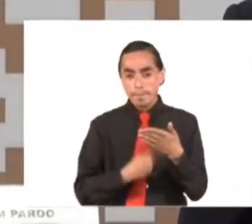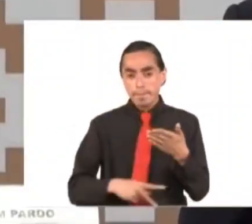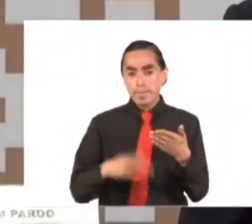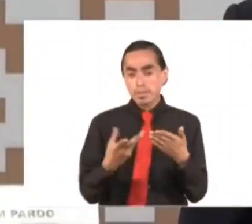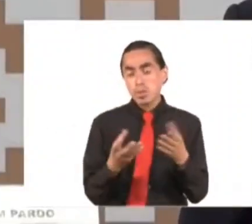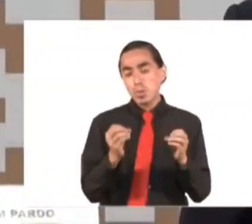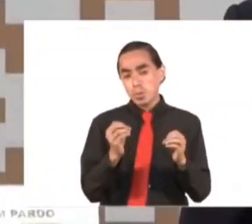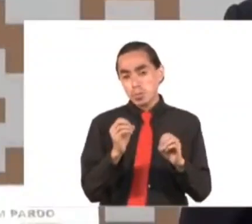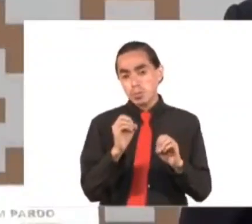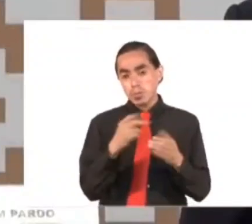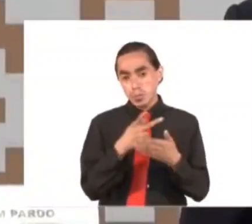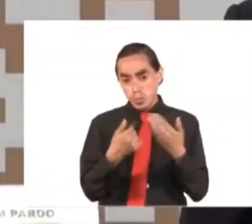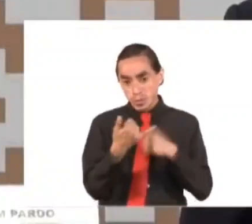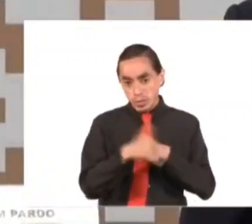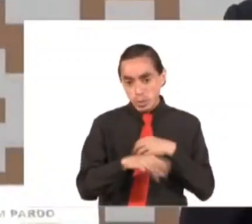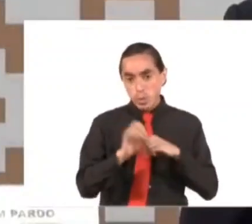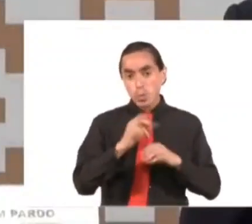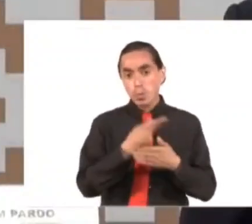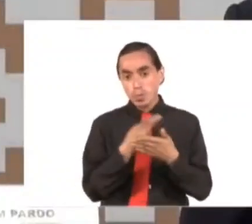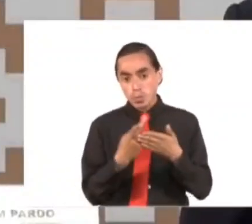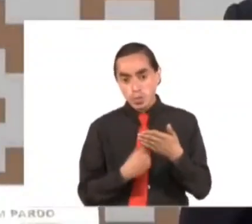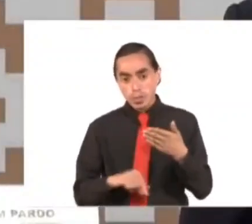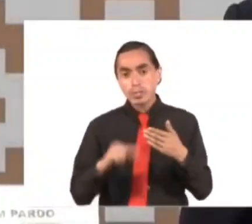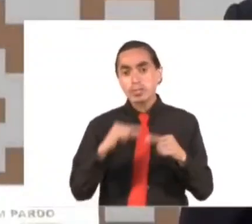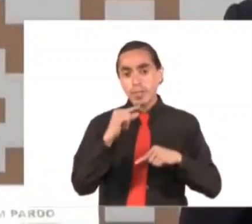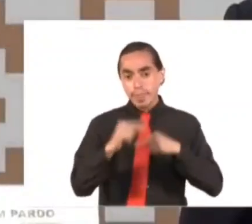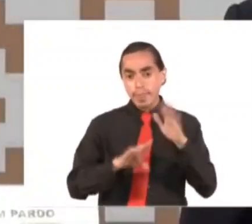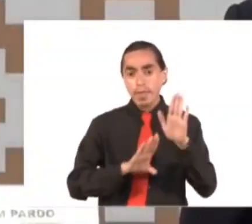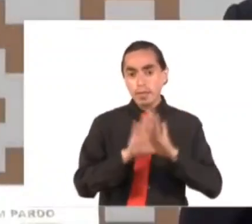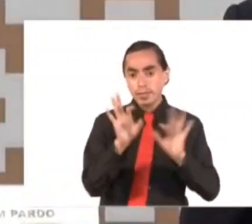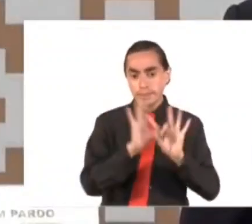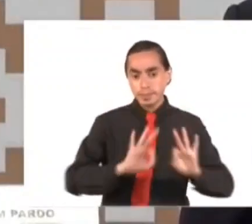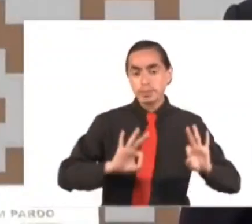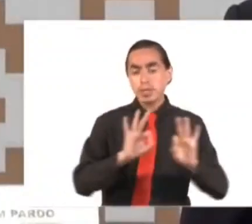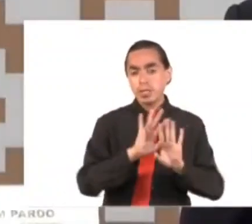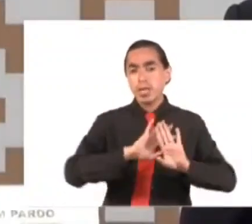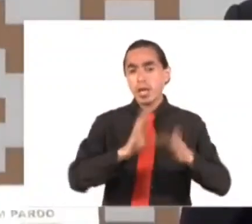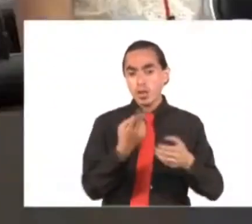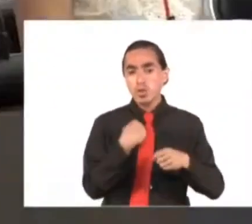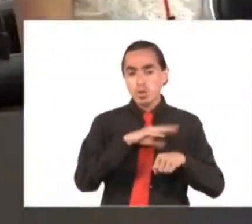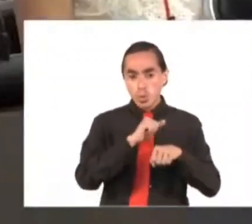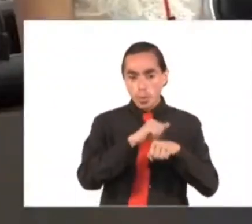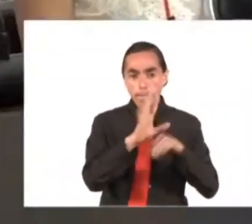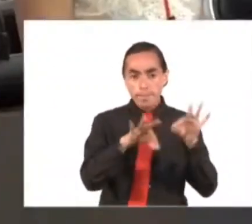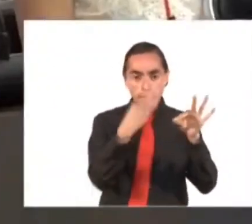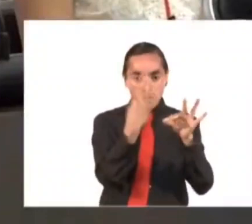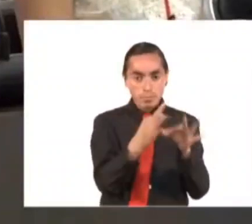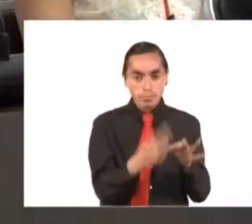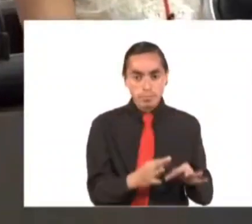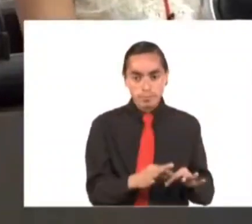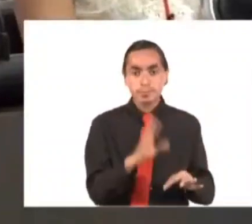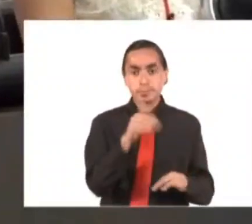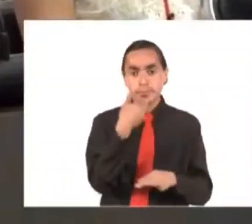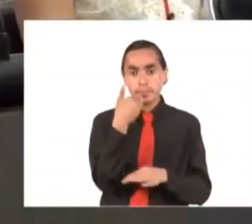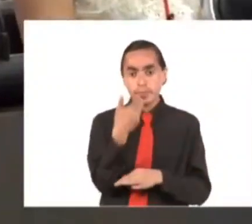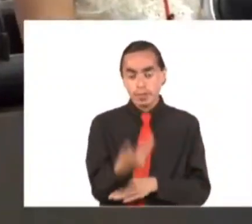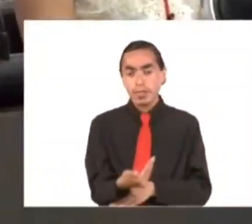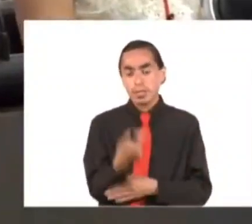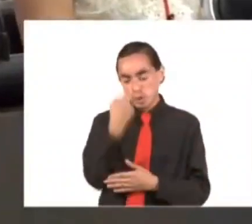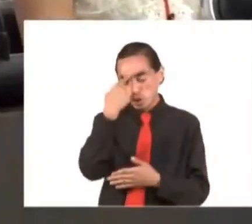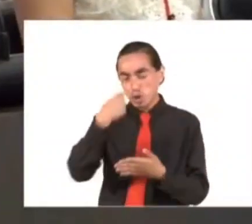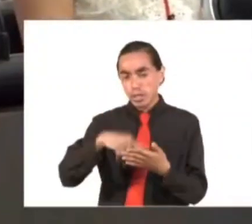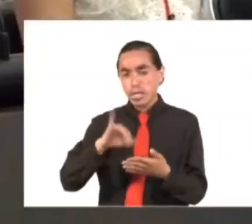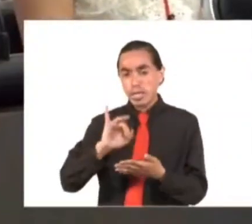bien un programa que tiene avances muy importantes, prácticamente cumplimos con las metas y valdría la pena que desde